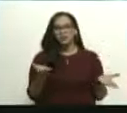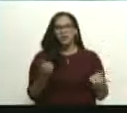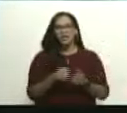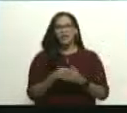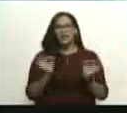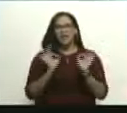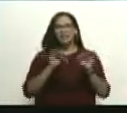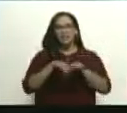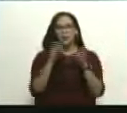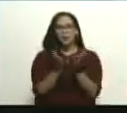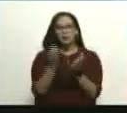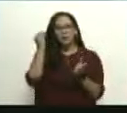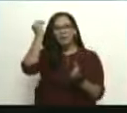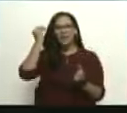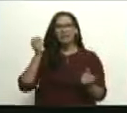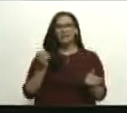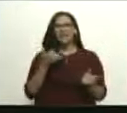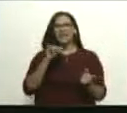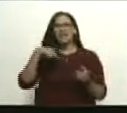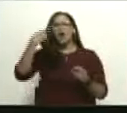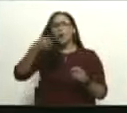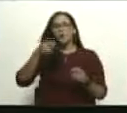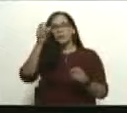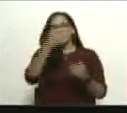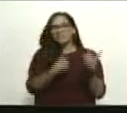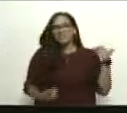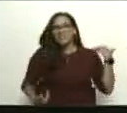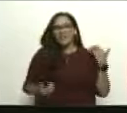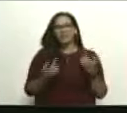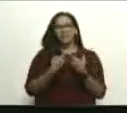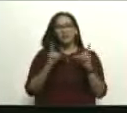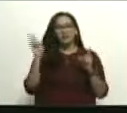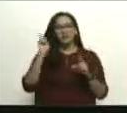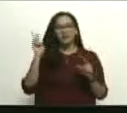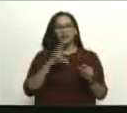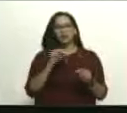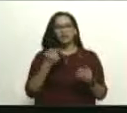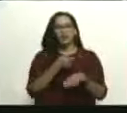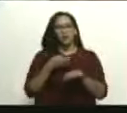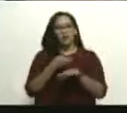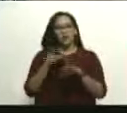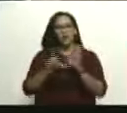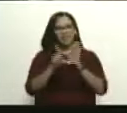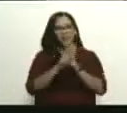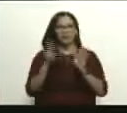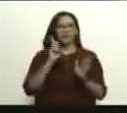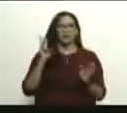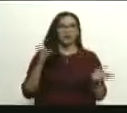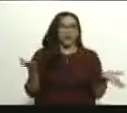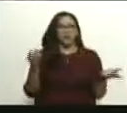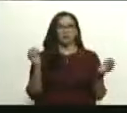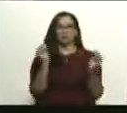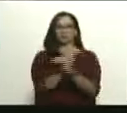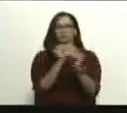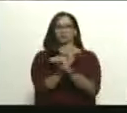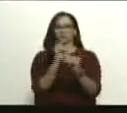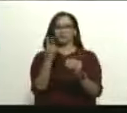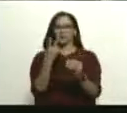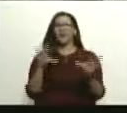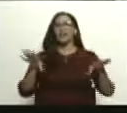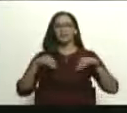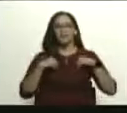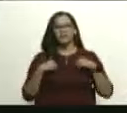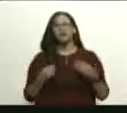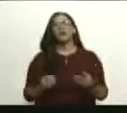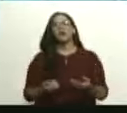creo que nadie en el mundo cree que hay otro presidente, otro líder distinto en Venezuela que no sea el gobierno legítimo de Venezuela, o sea, creo que es un doble reconocimiento lo